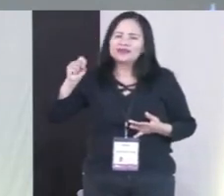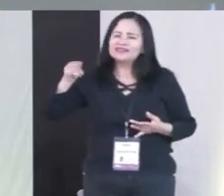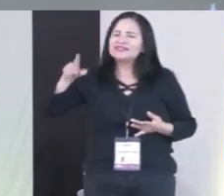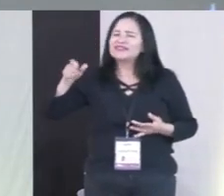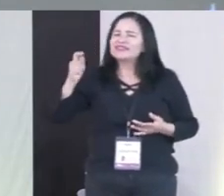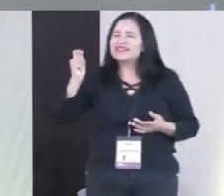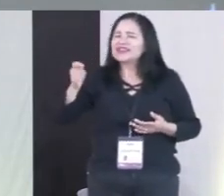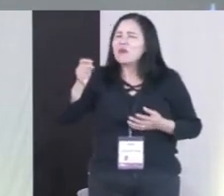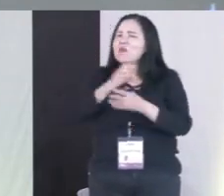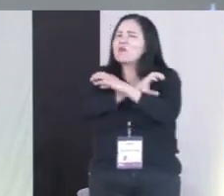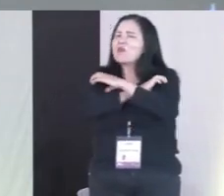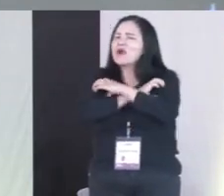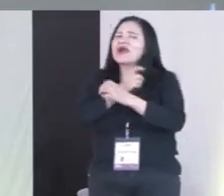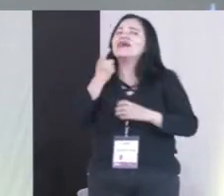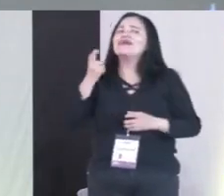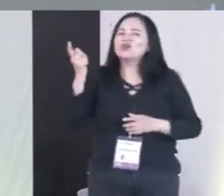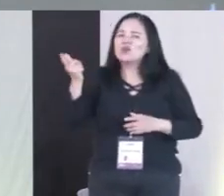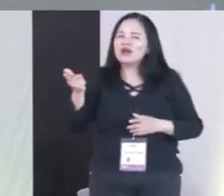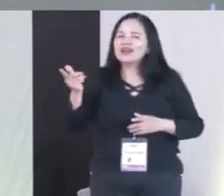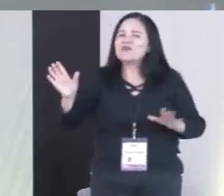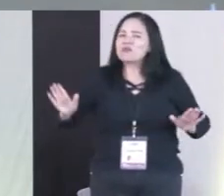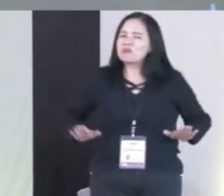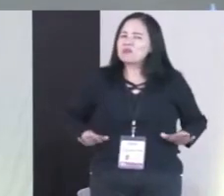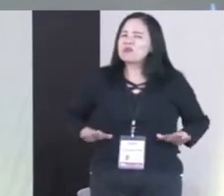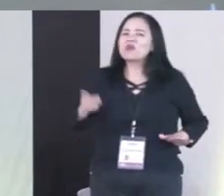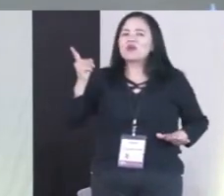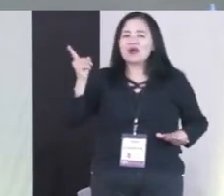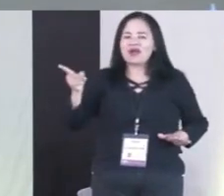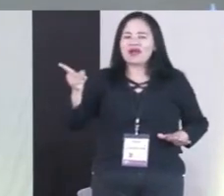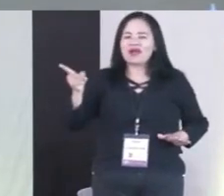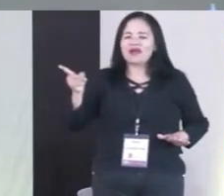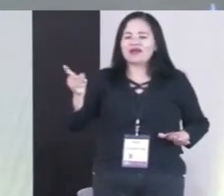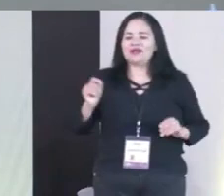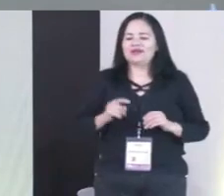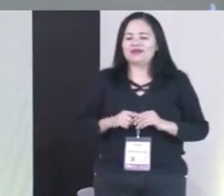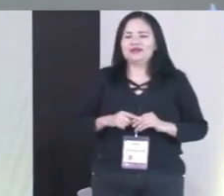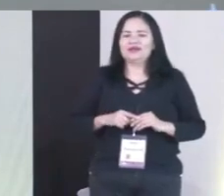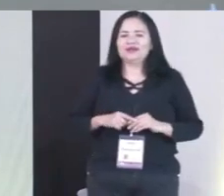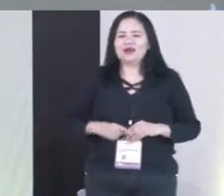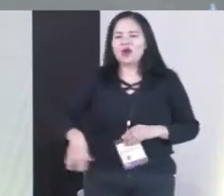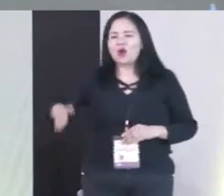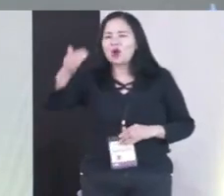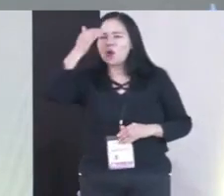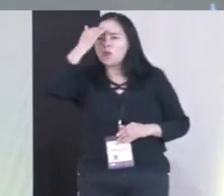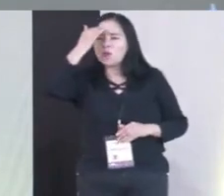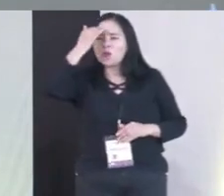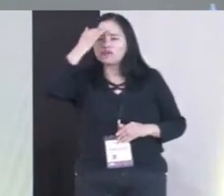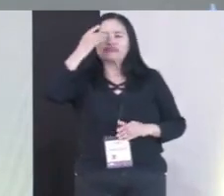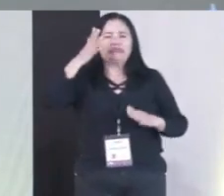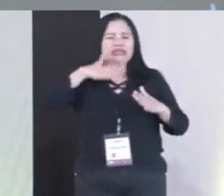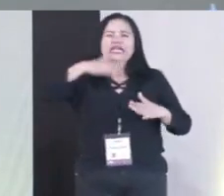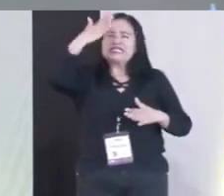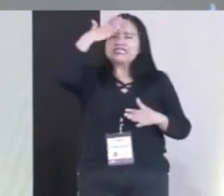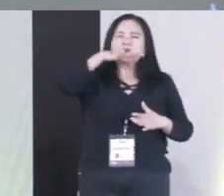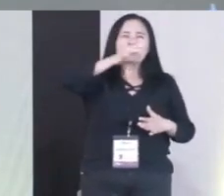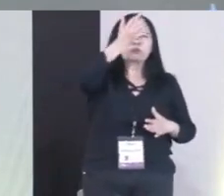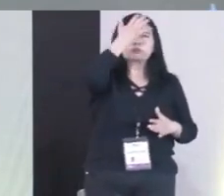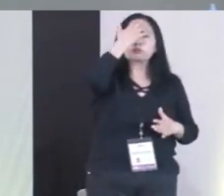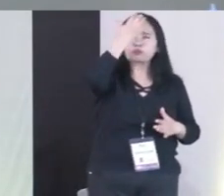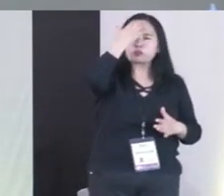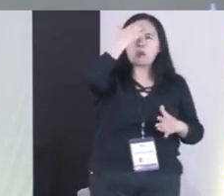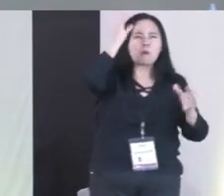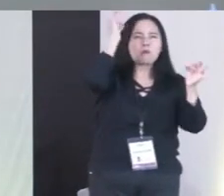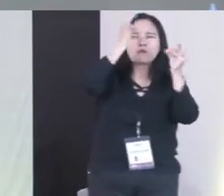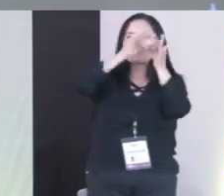cualidad, como manejan a profundidad las lógicas de ciertas áreas, de áreas tan